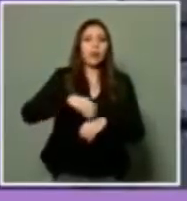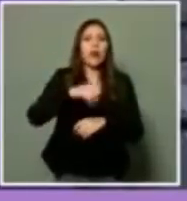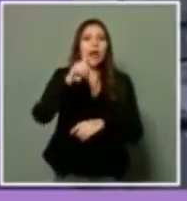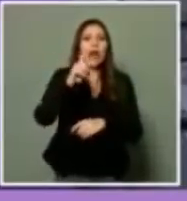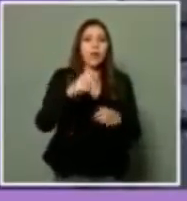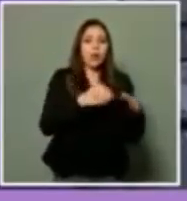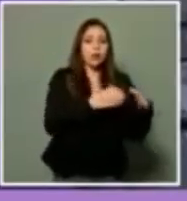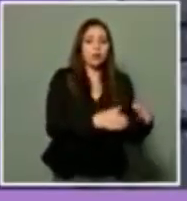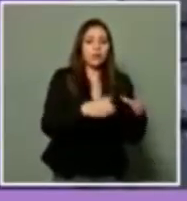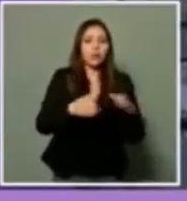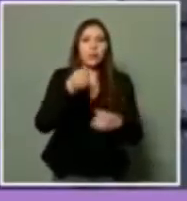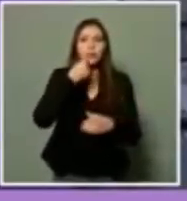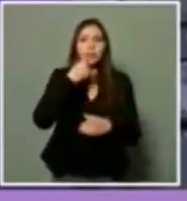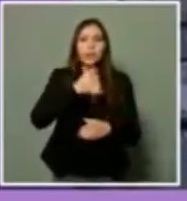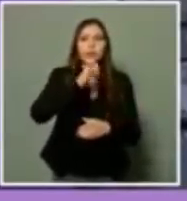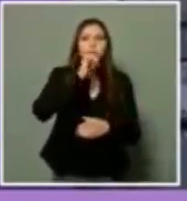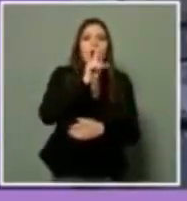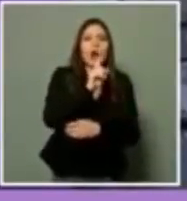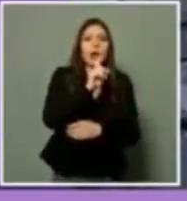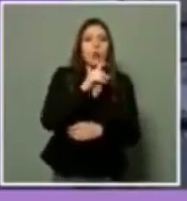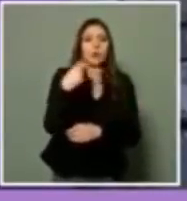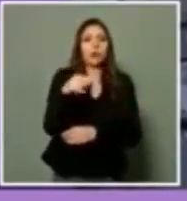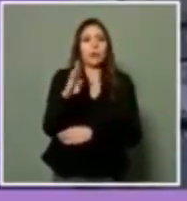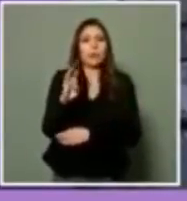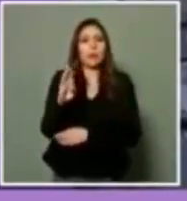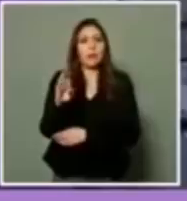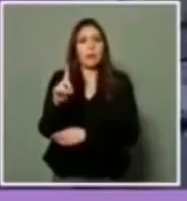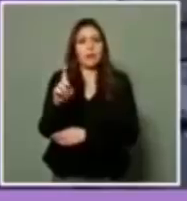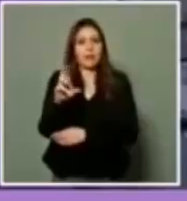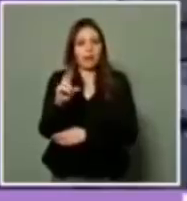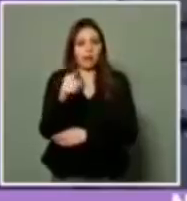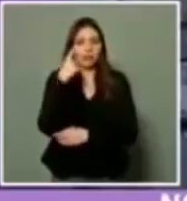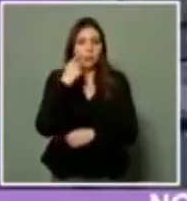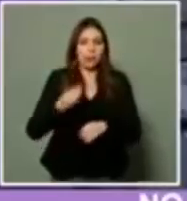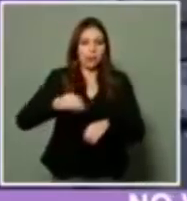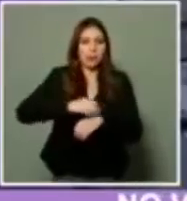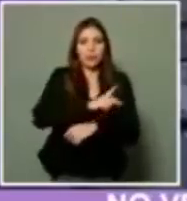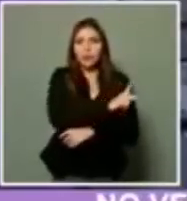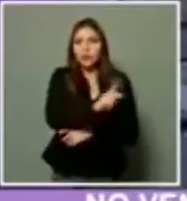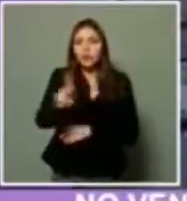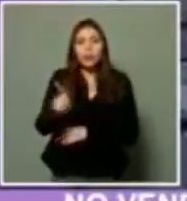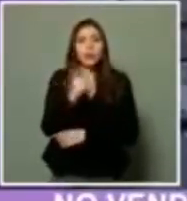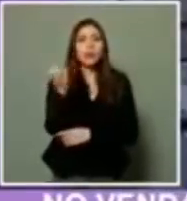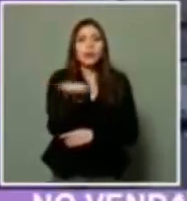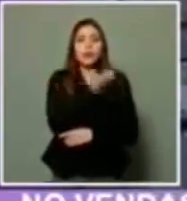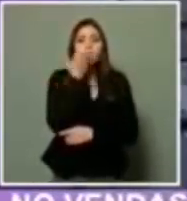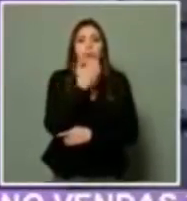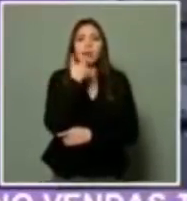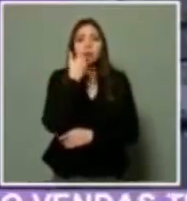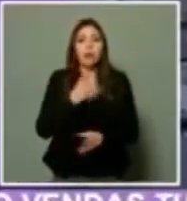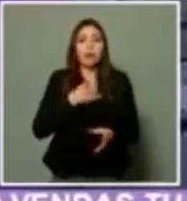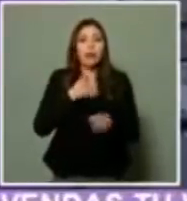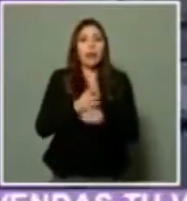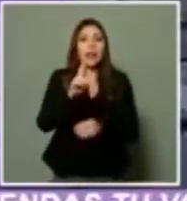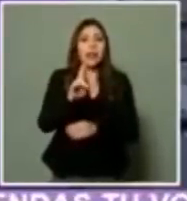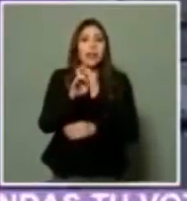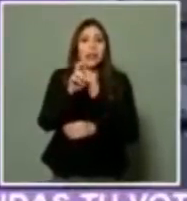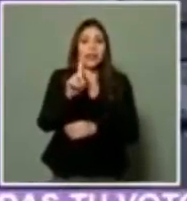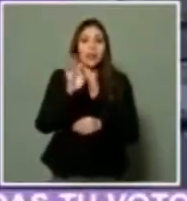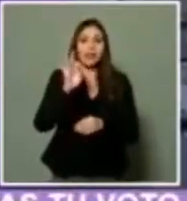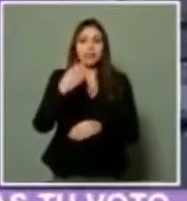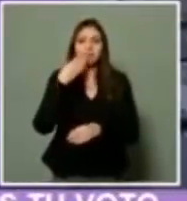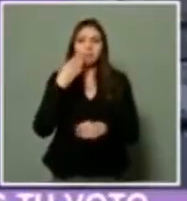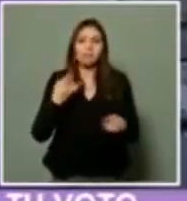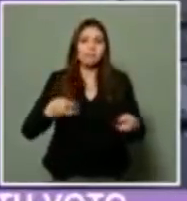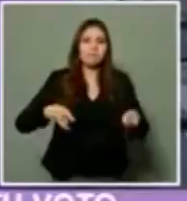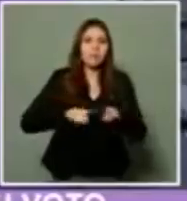públicas. Vamos a automatizar la red justamente para que nadie manipule las válvulas.